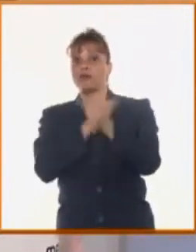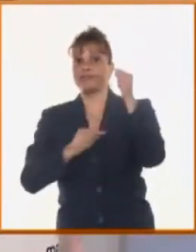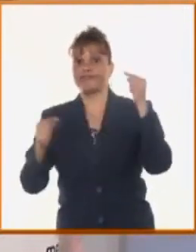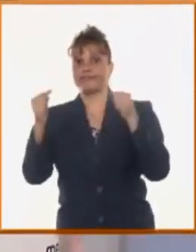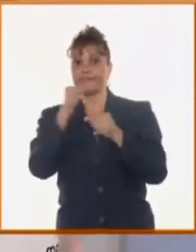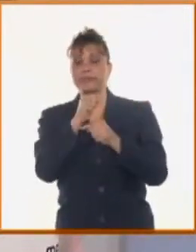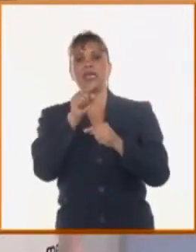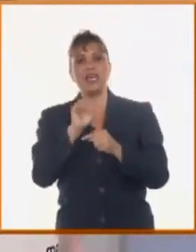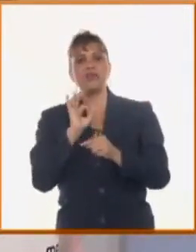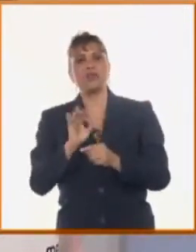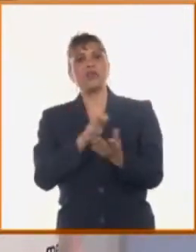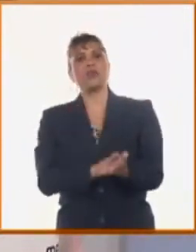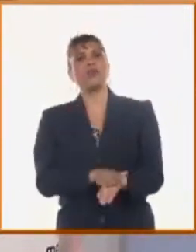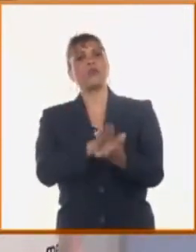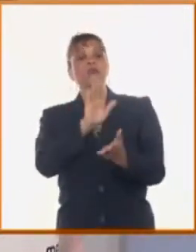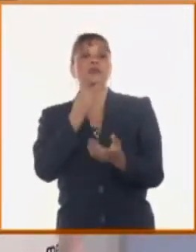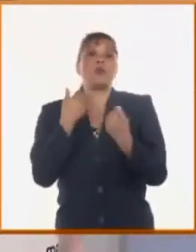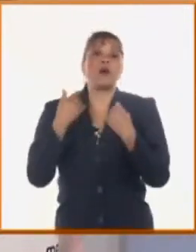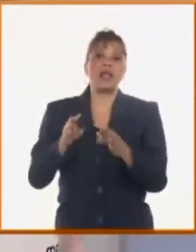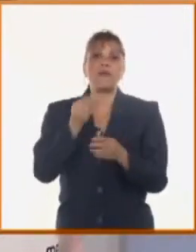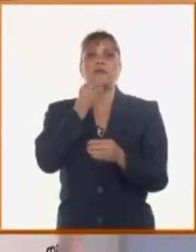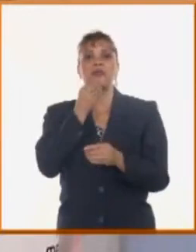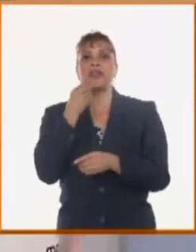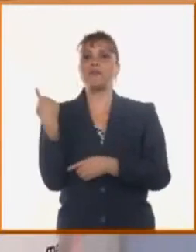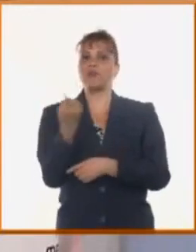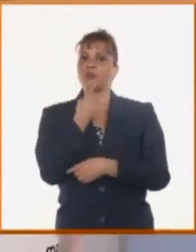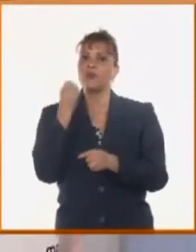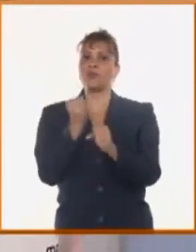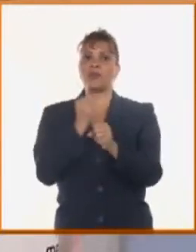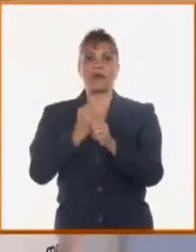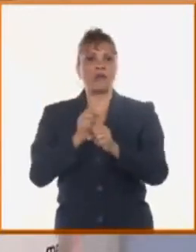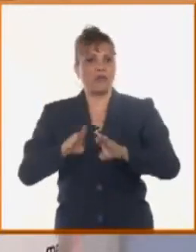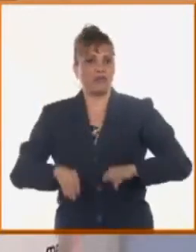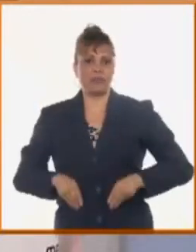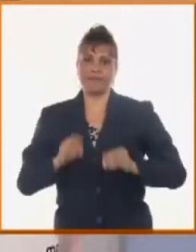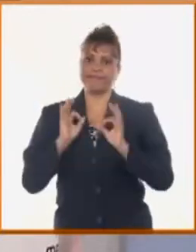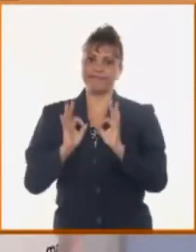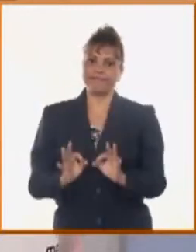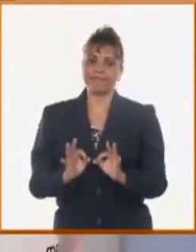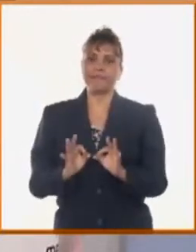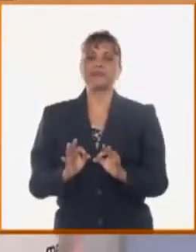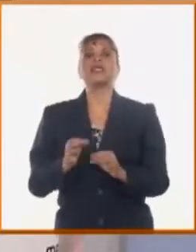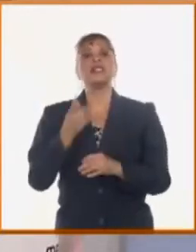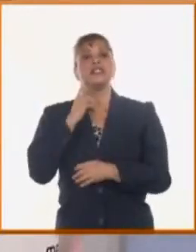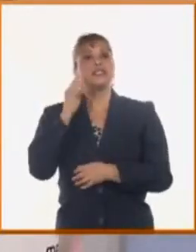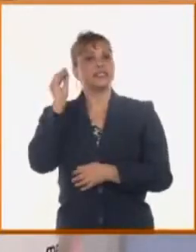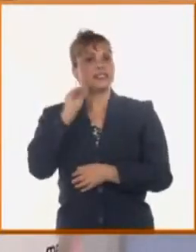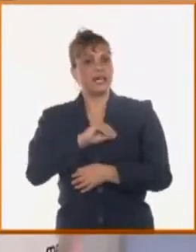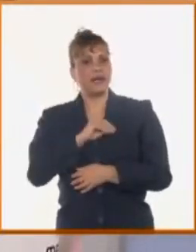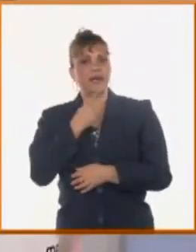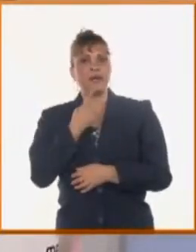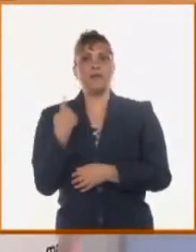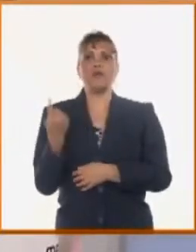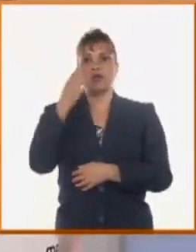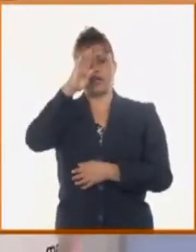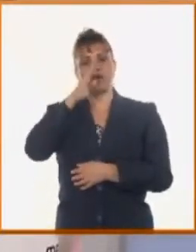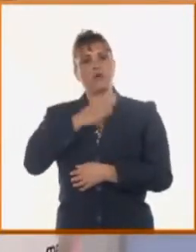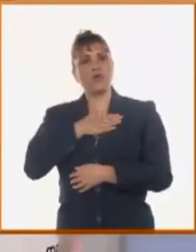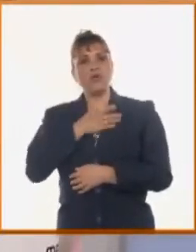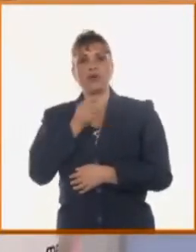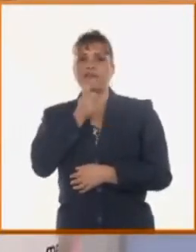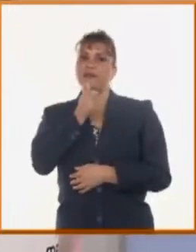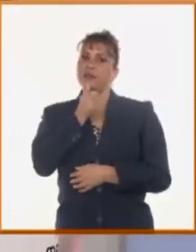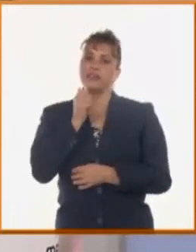un compromiso que ojalá podamos asumir desde todos nuestros trabajadores. Porque sin duda, para nuestro país nunca ha sido